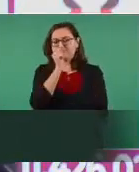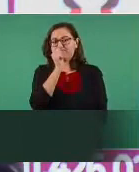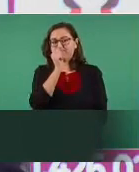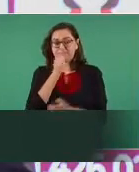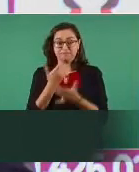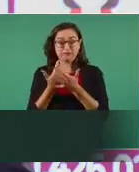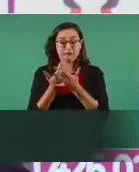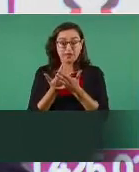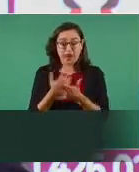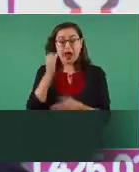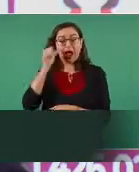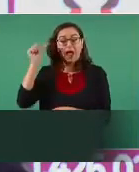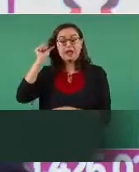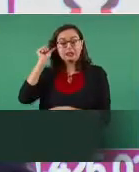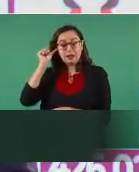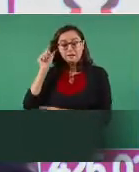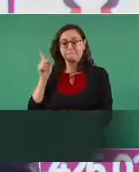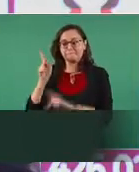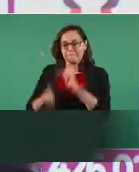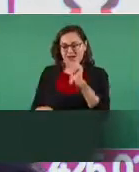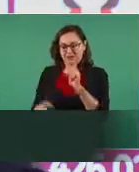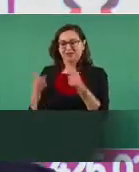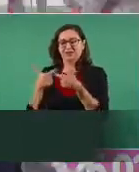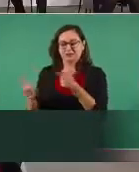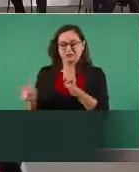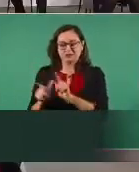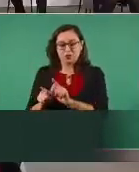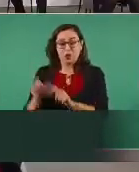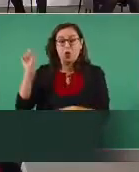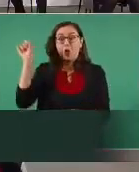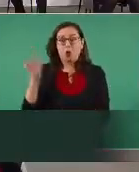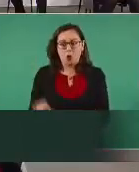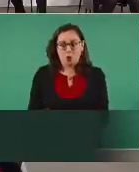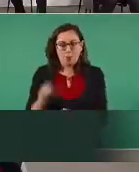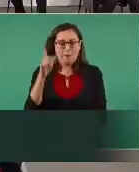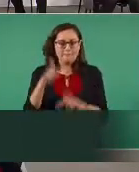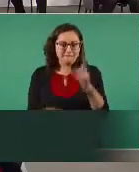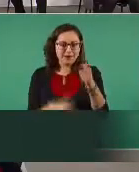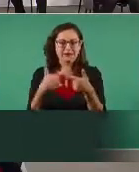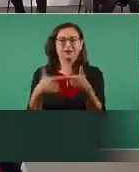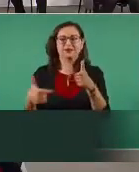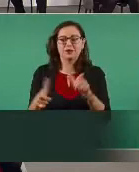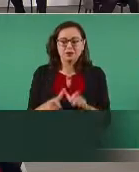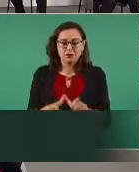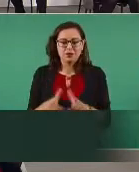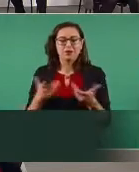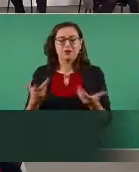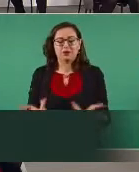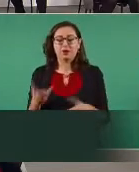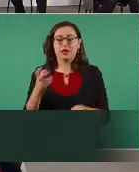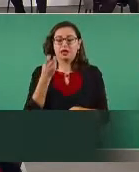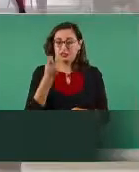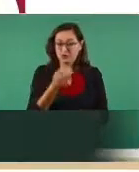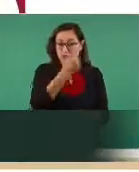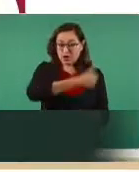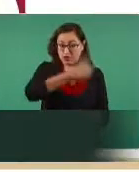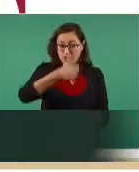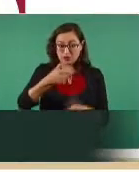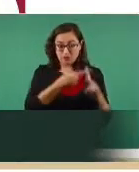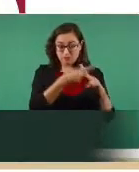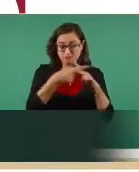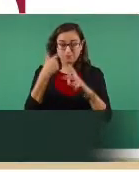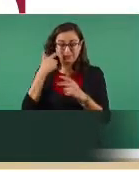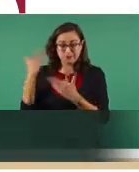.617 docentes se reintegraron a sus actividades y 11.426.026 alumnos